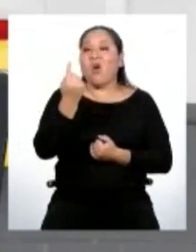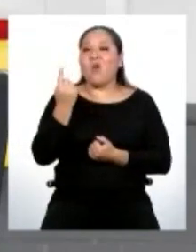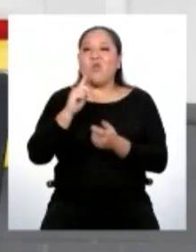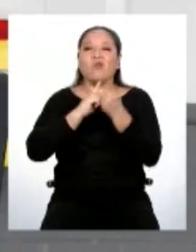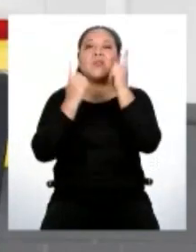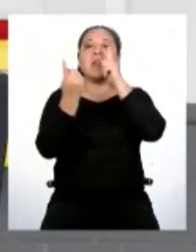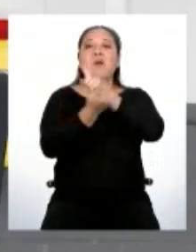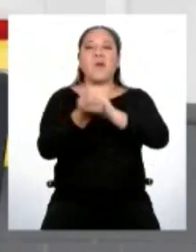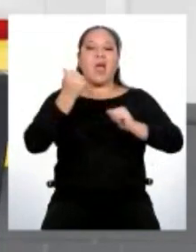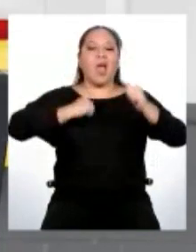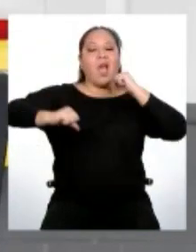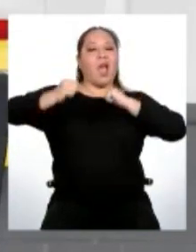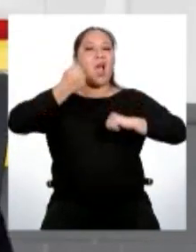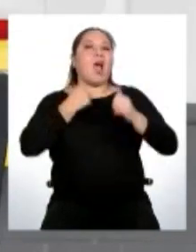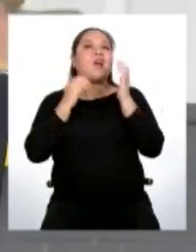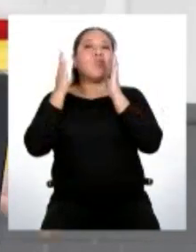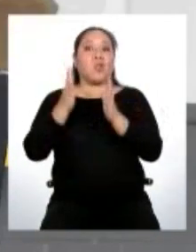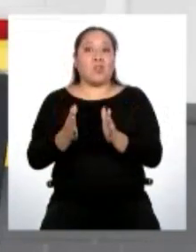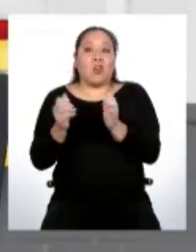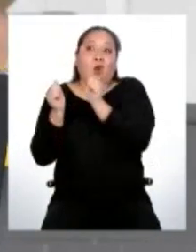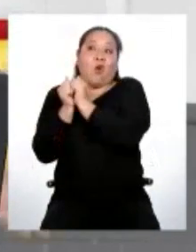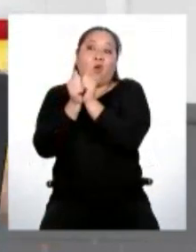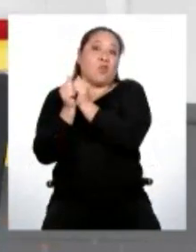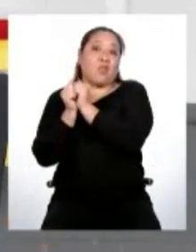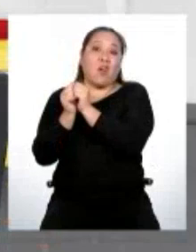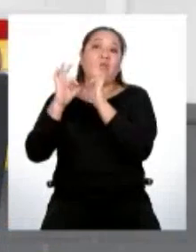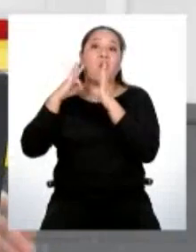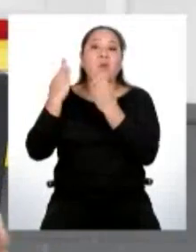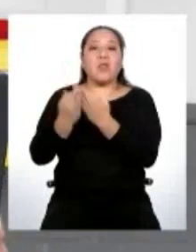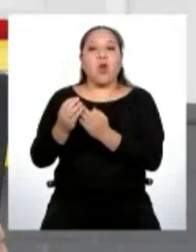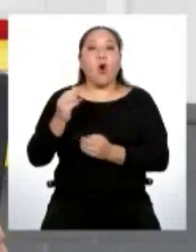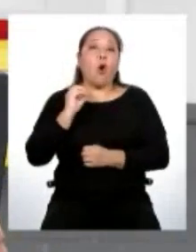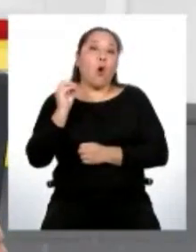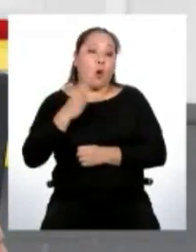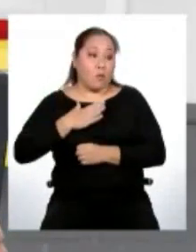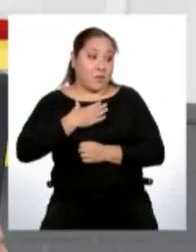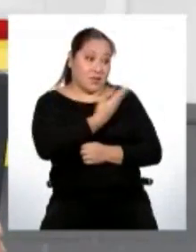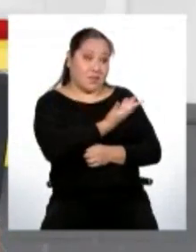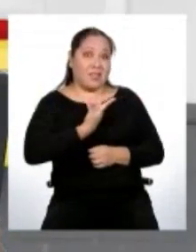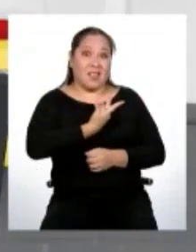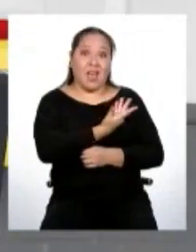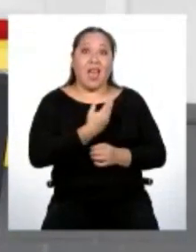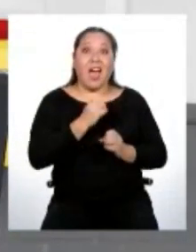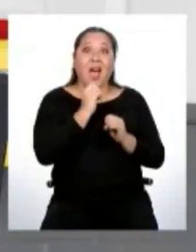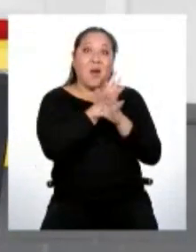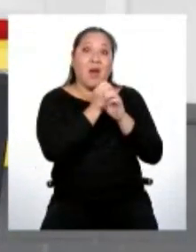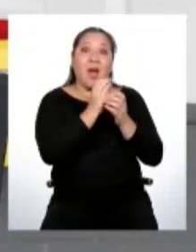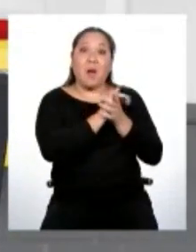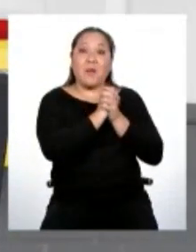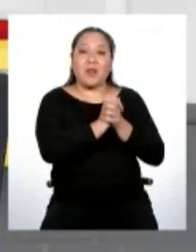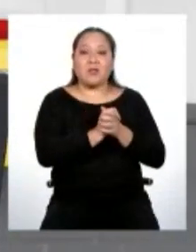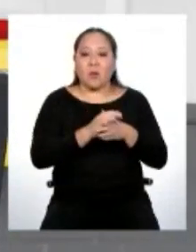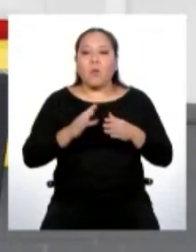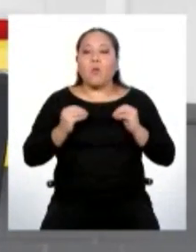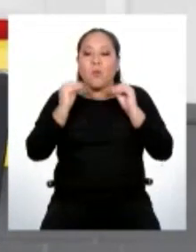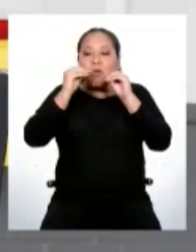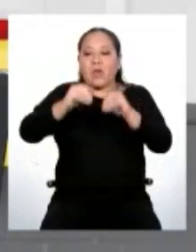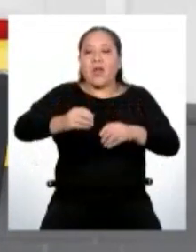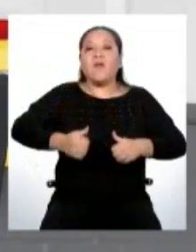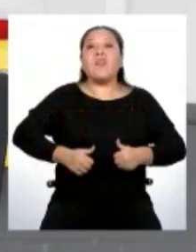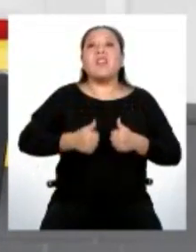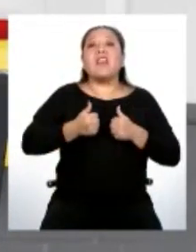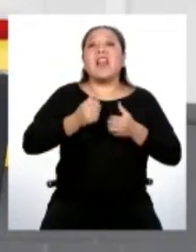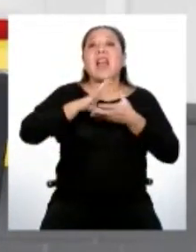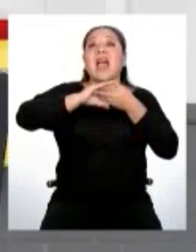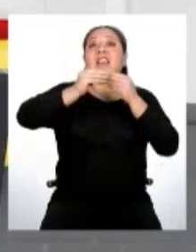junto con nuestra familia, o en mi caso con mis amigos aquí presentes en la pantalla por teleconferencia, podremos darle vida a la historia que